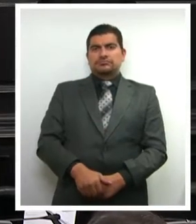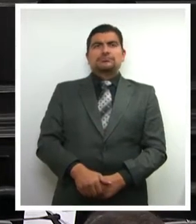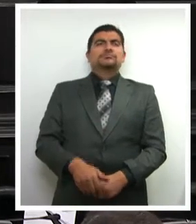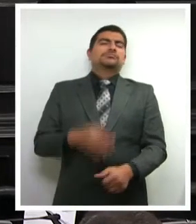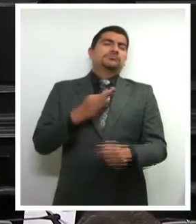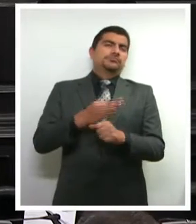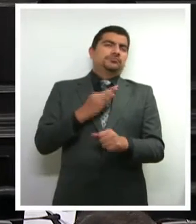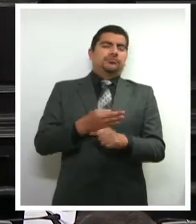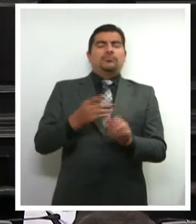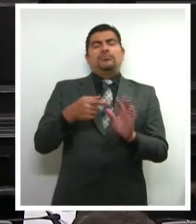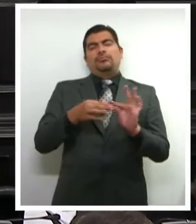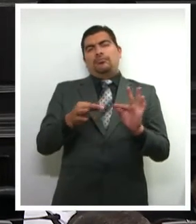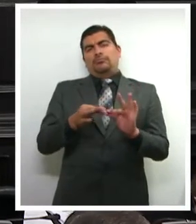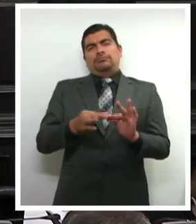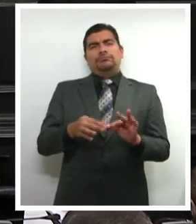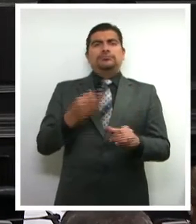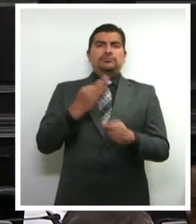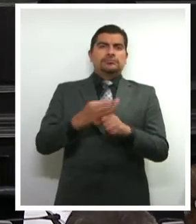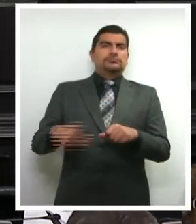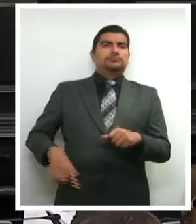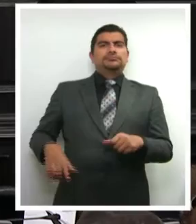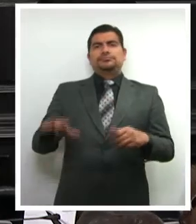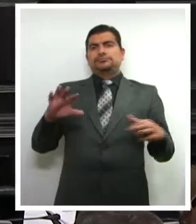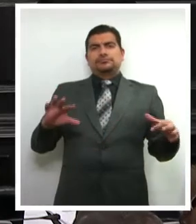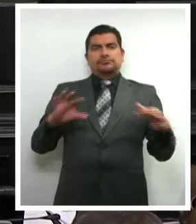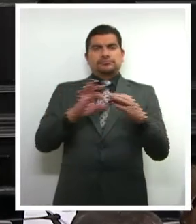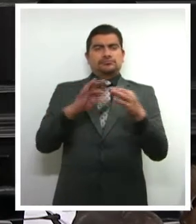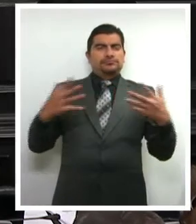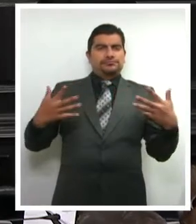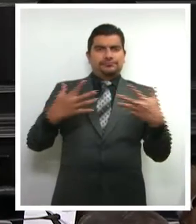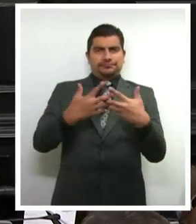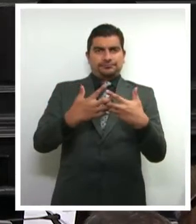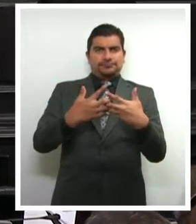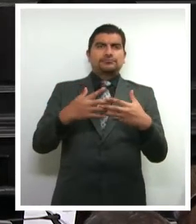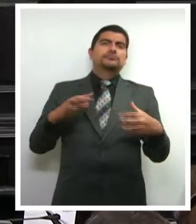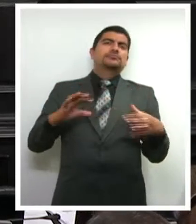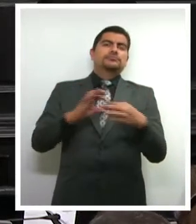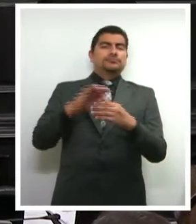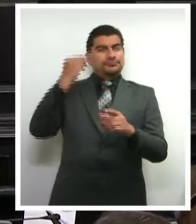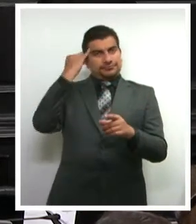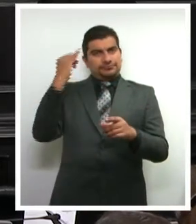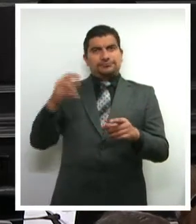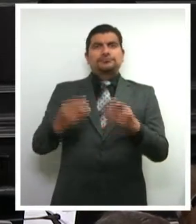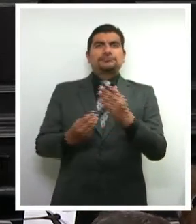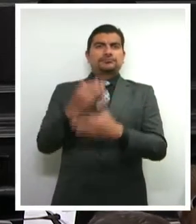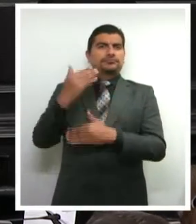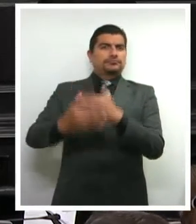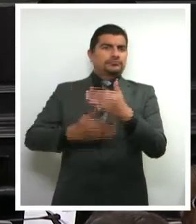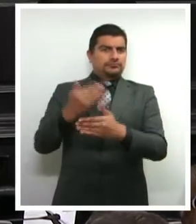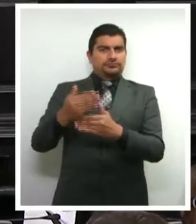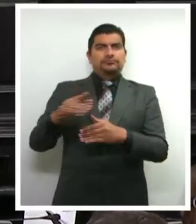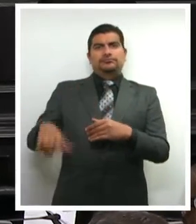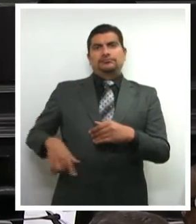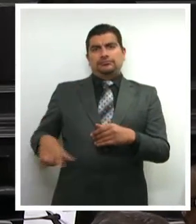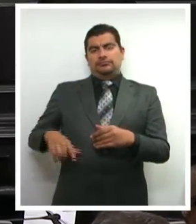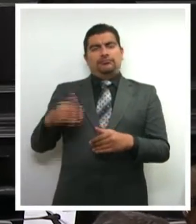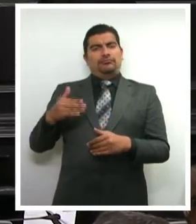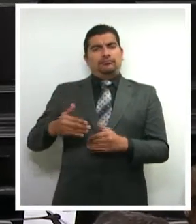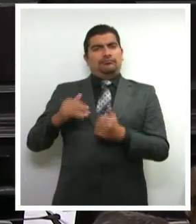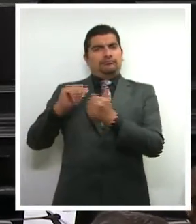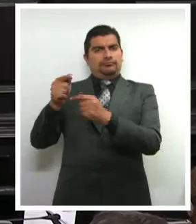en una política pública transversal vinculada a la idea de innovación gubernamental,